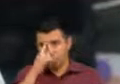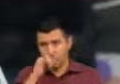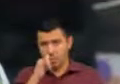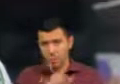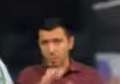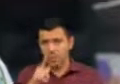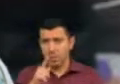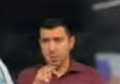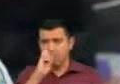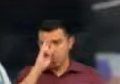respetuosos